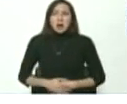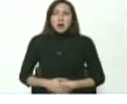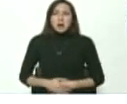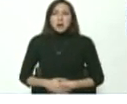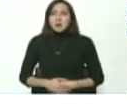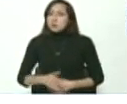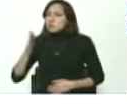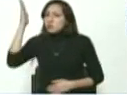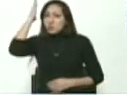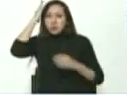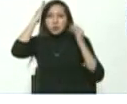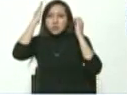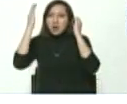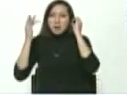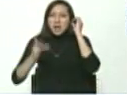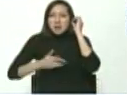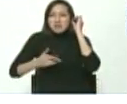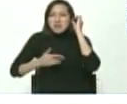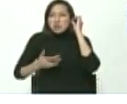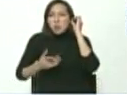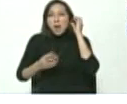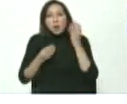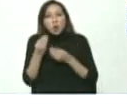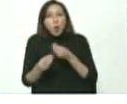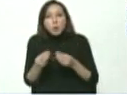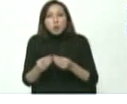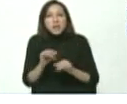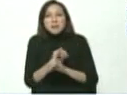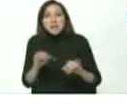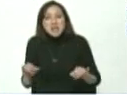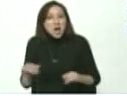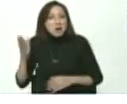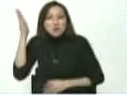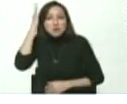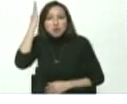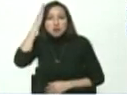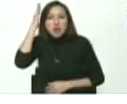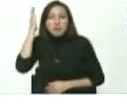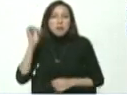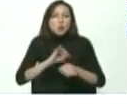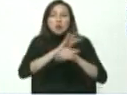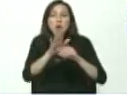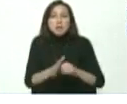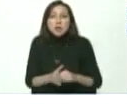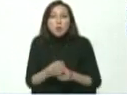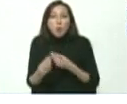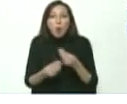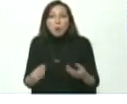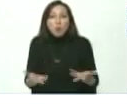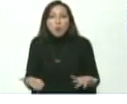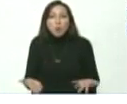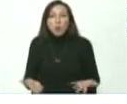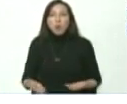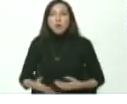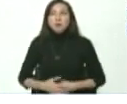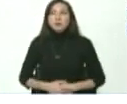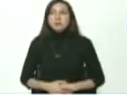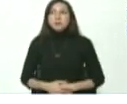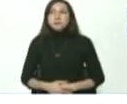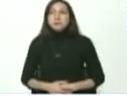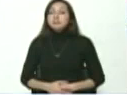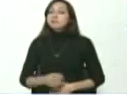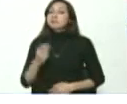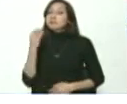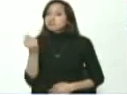y no sabe cómo puede terminar un corona. ¿Mm? Por eso hay que estar